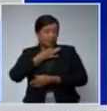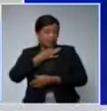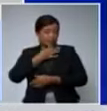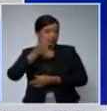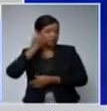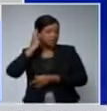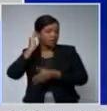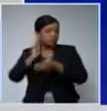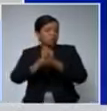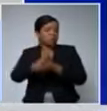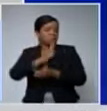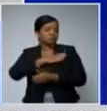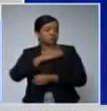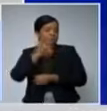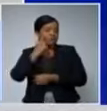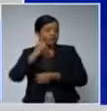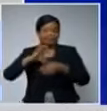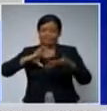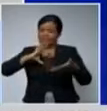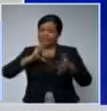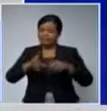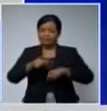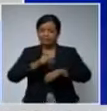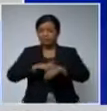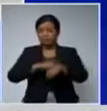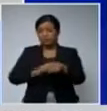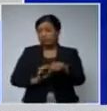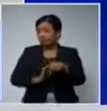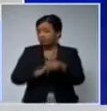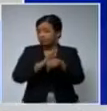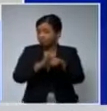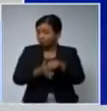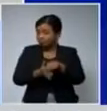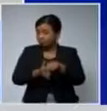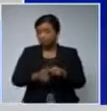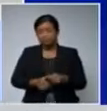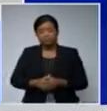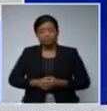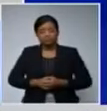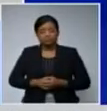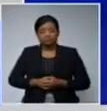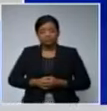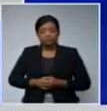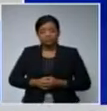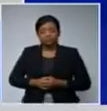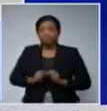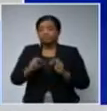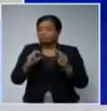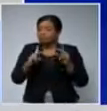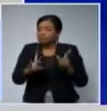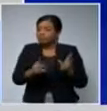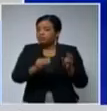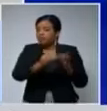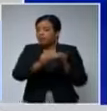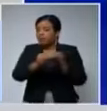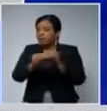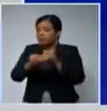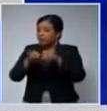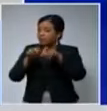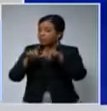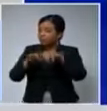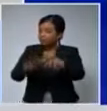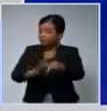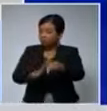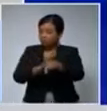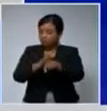traduce la complejidad del momento epidemiológico, del rebrote que ha tenido Cuba en este periodo, que